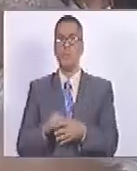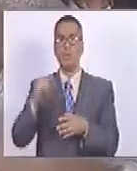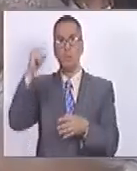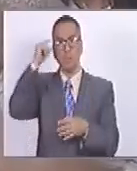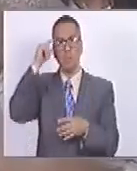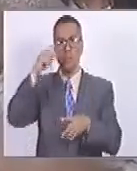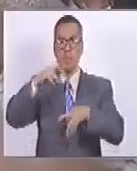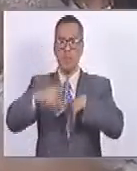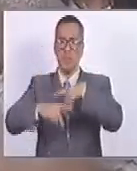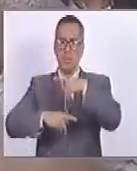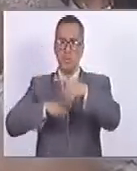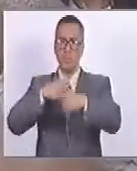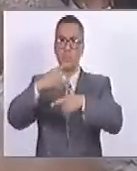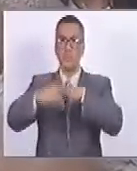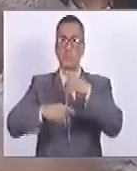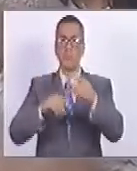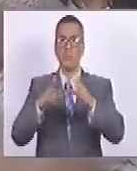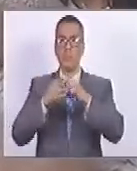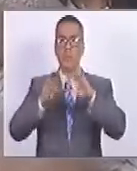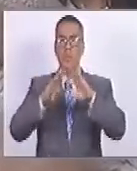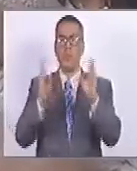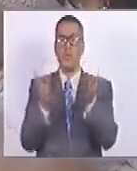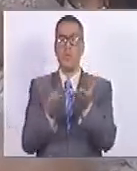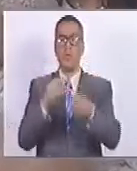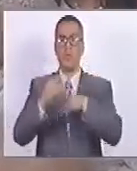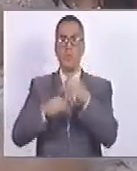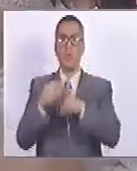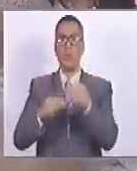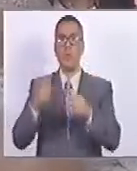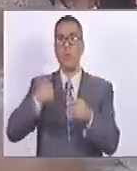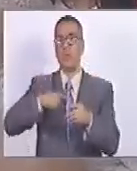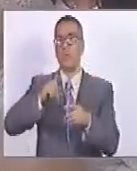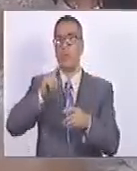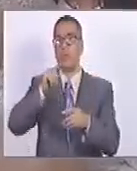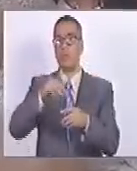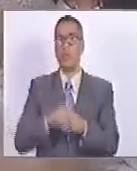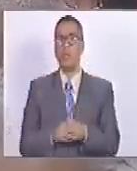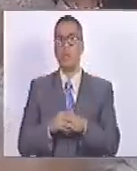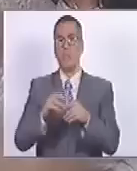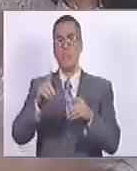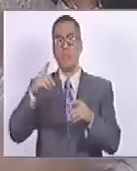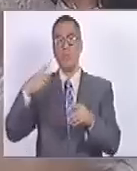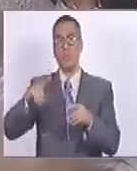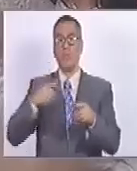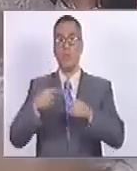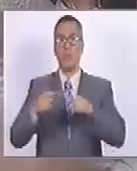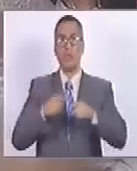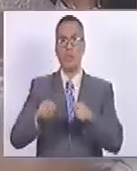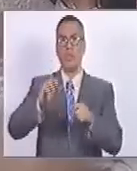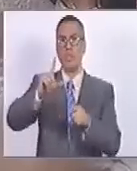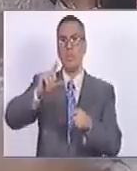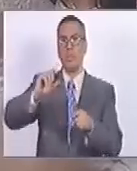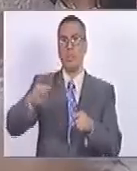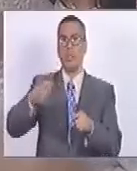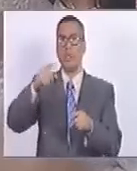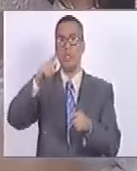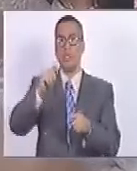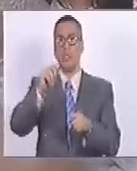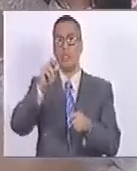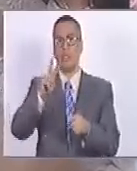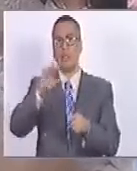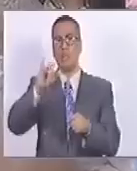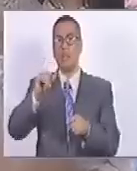digamos, progresista que el mundo ha emprendido, que tiene que ver con los derechos del movimiento LGTBI, pero